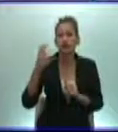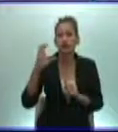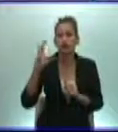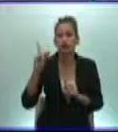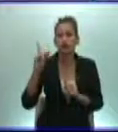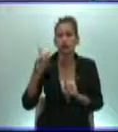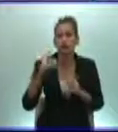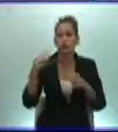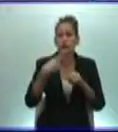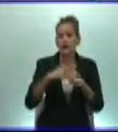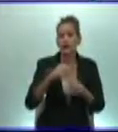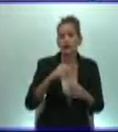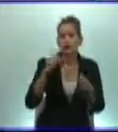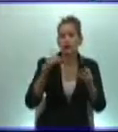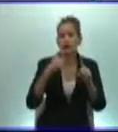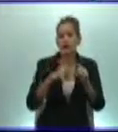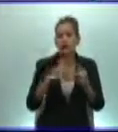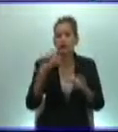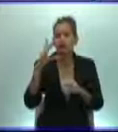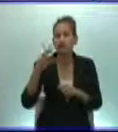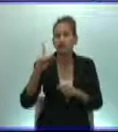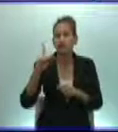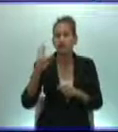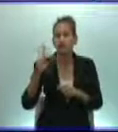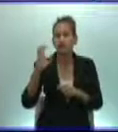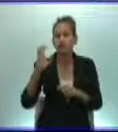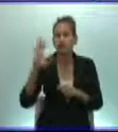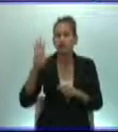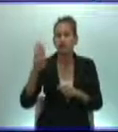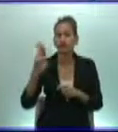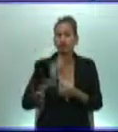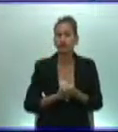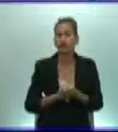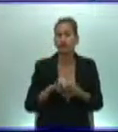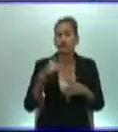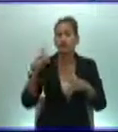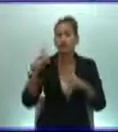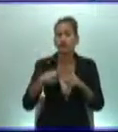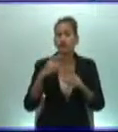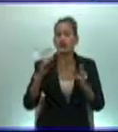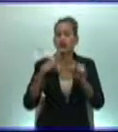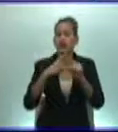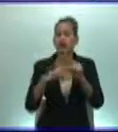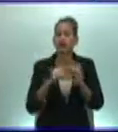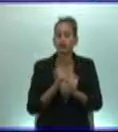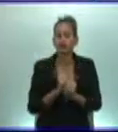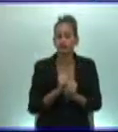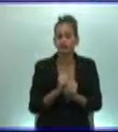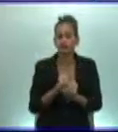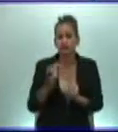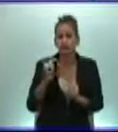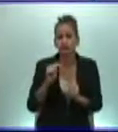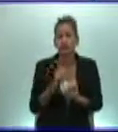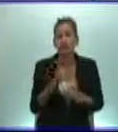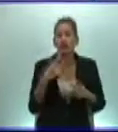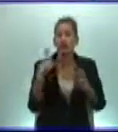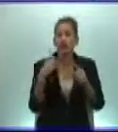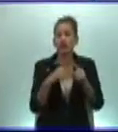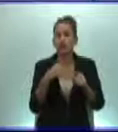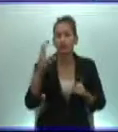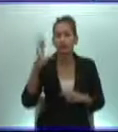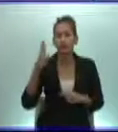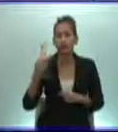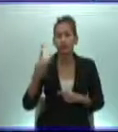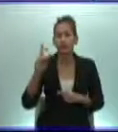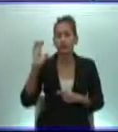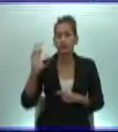por supuesto, por la suma de ángulos, y para el otro caso el ángulo DCE también lo puedo